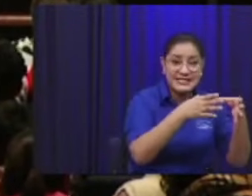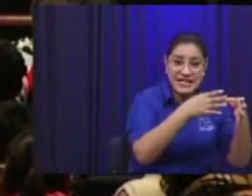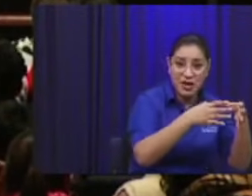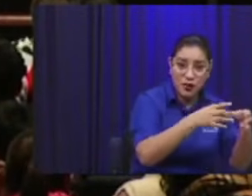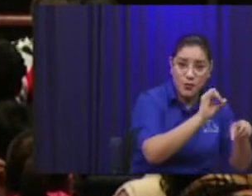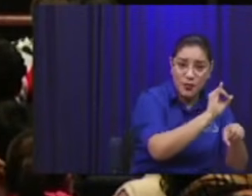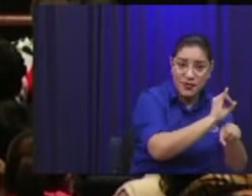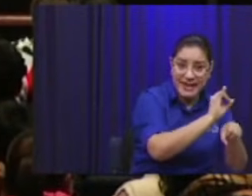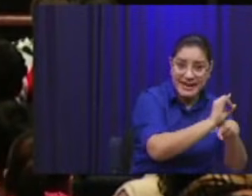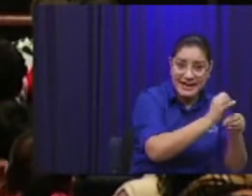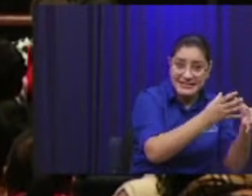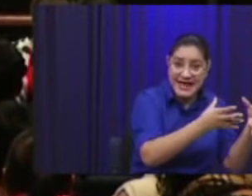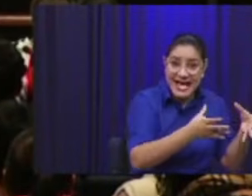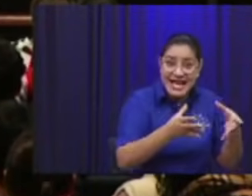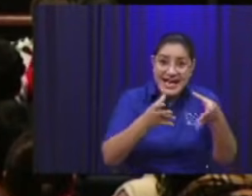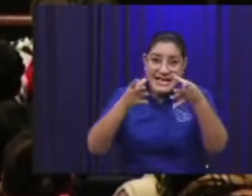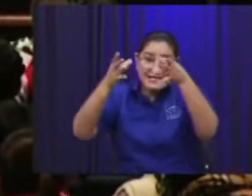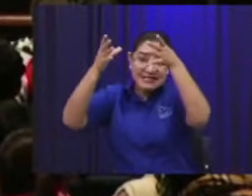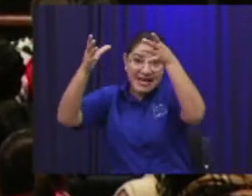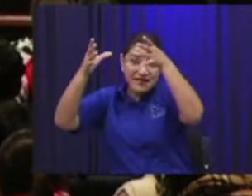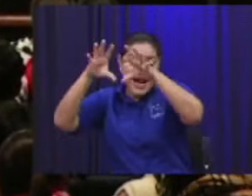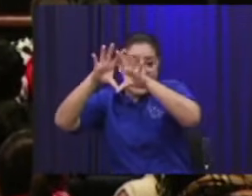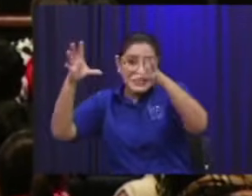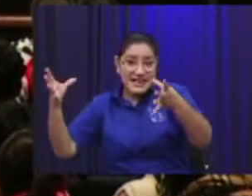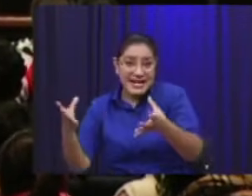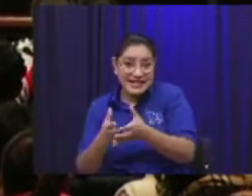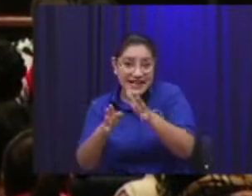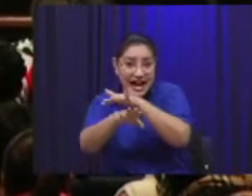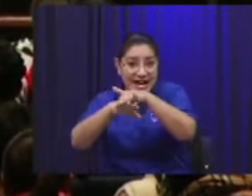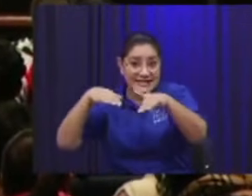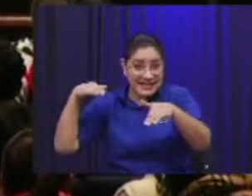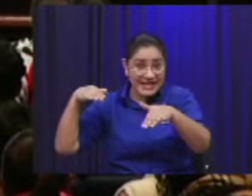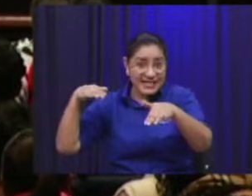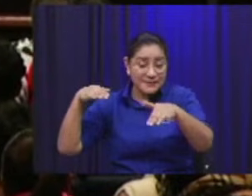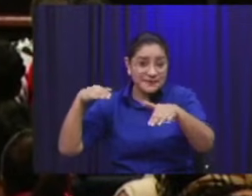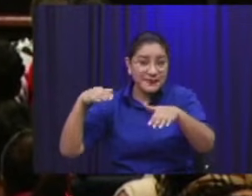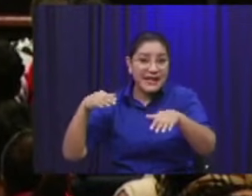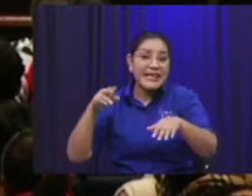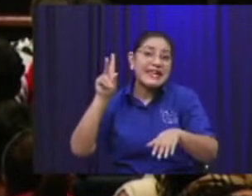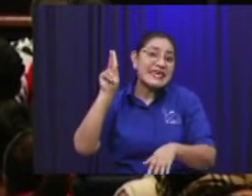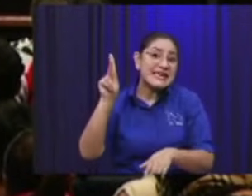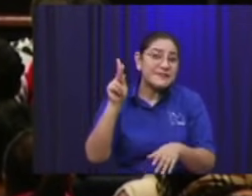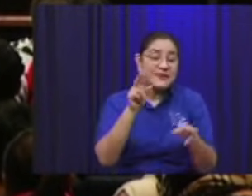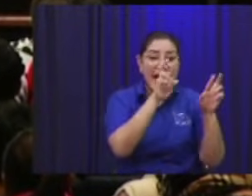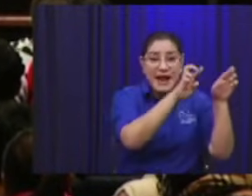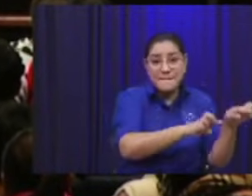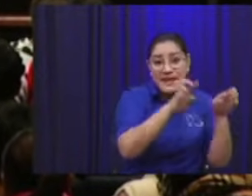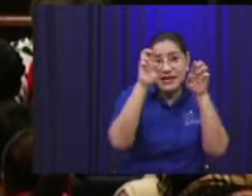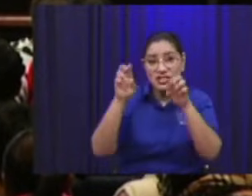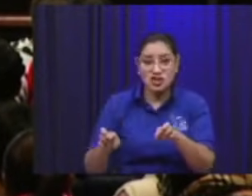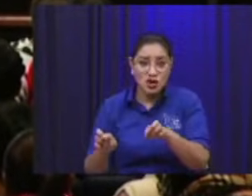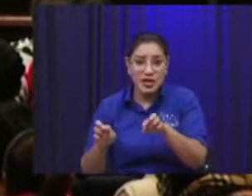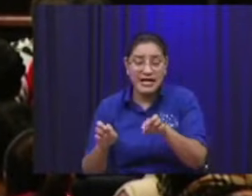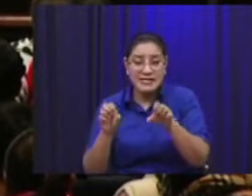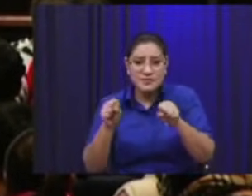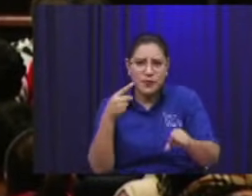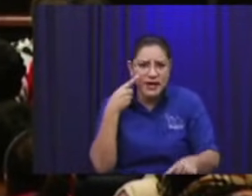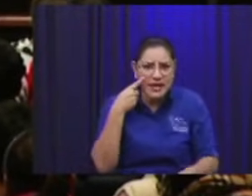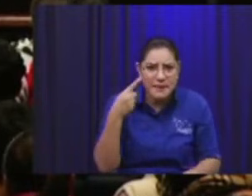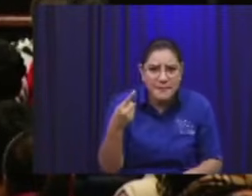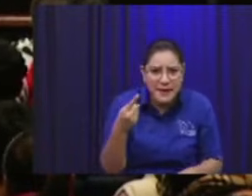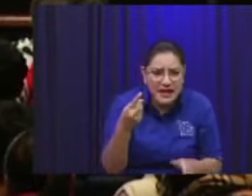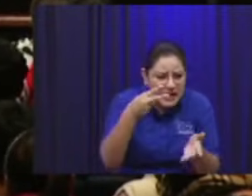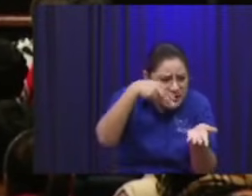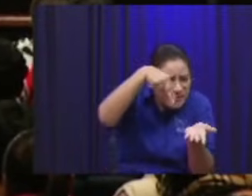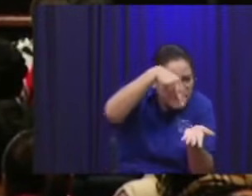muerto tiene que haber una resurrección pues el señor dice que él va a descender del cielo con voz